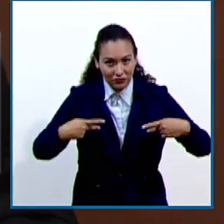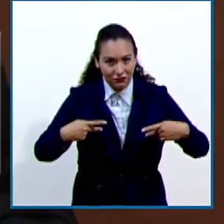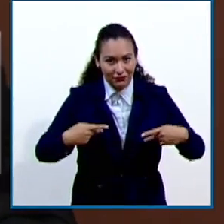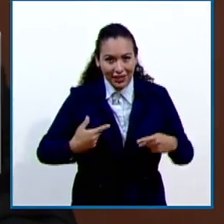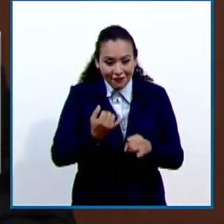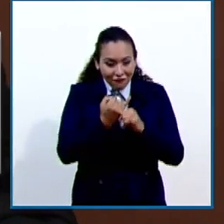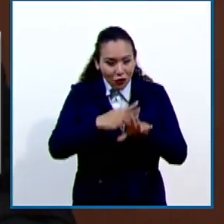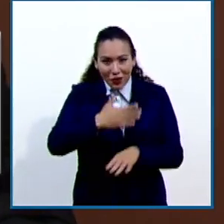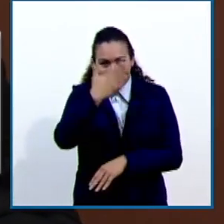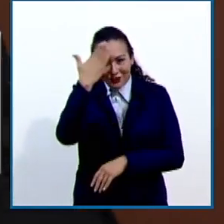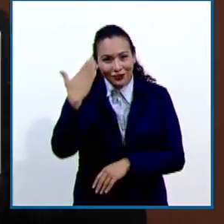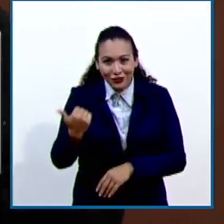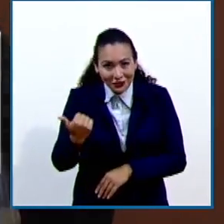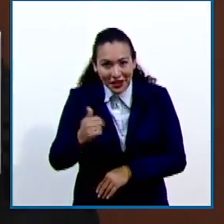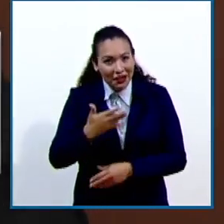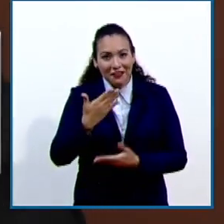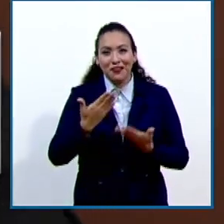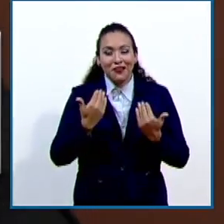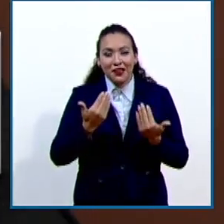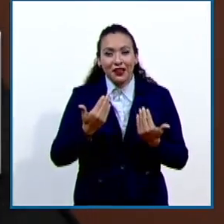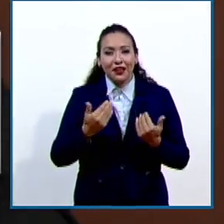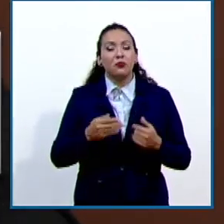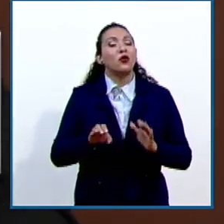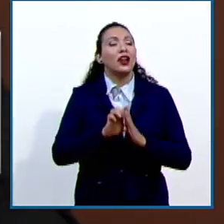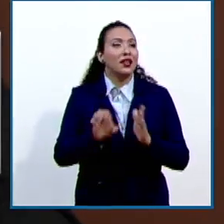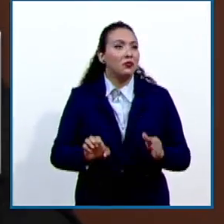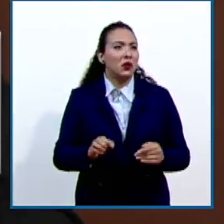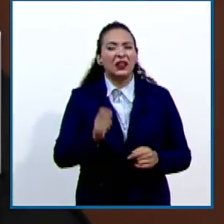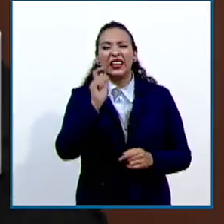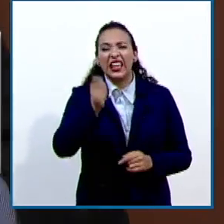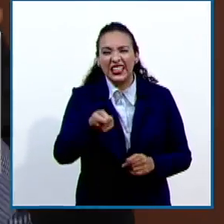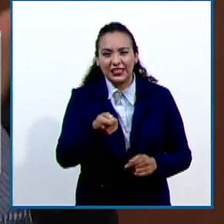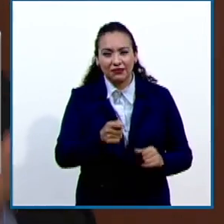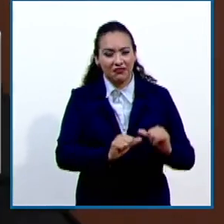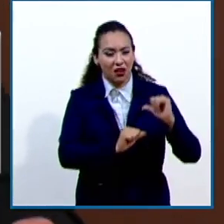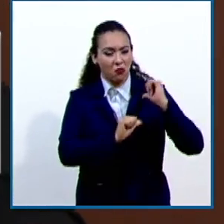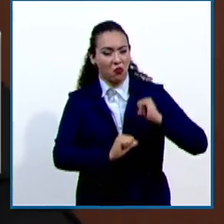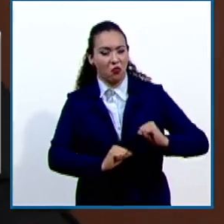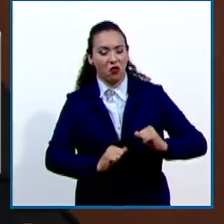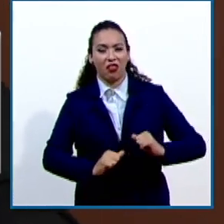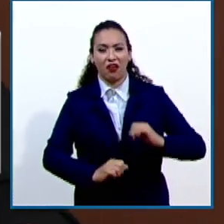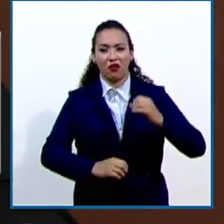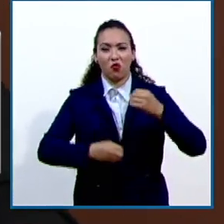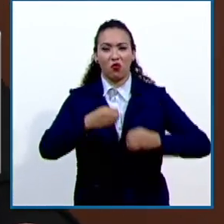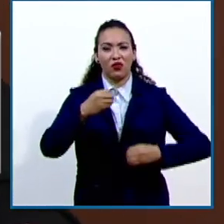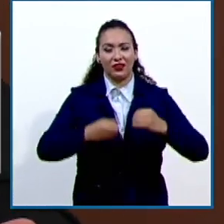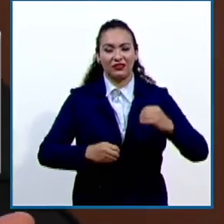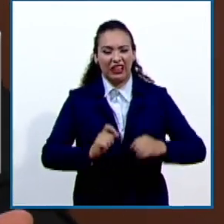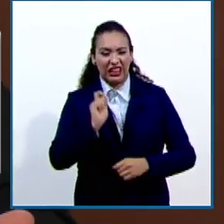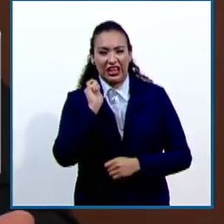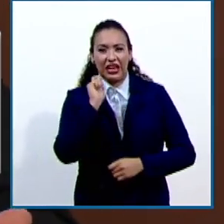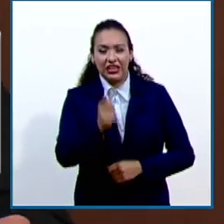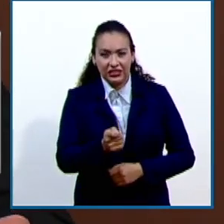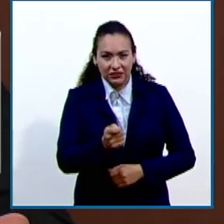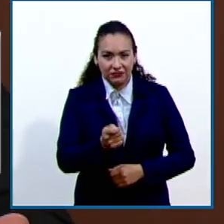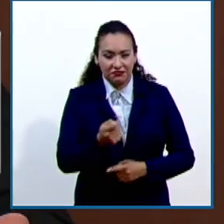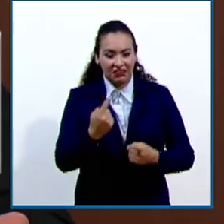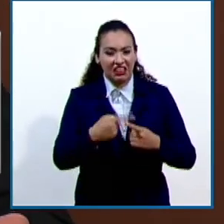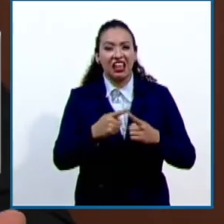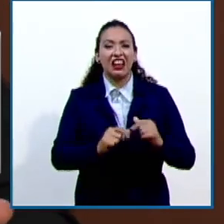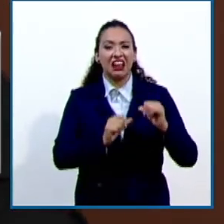pueblo sobre qué es el Poder Judicial, qué personas son las que deben estar en el Poder